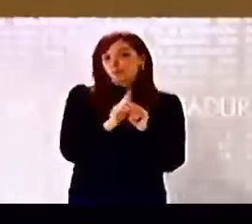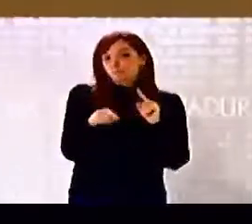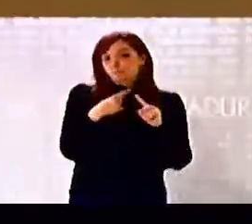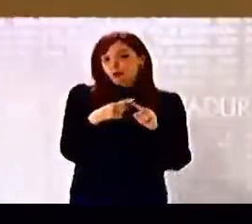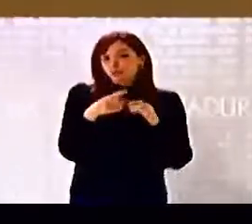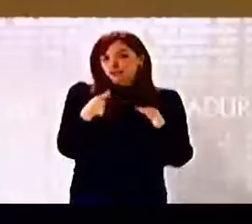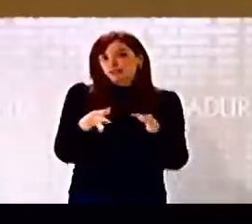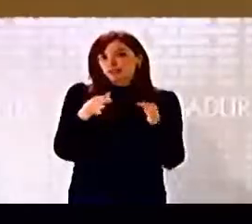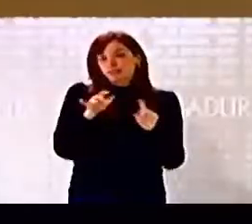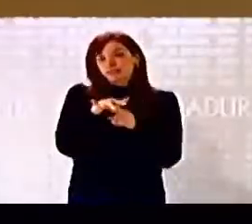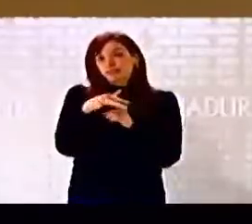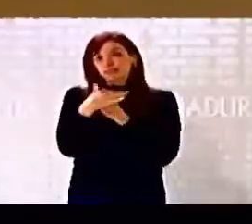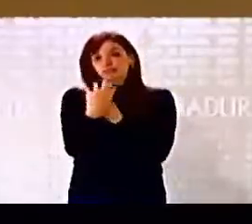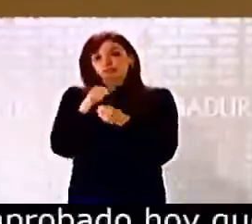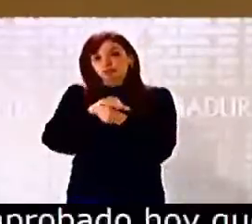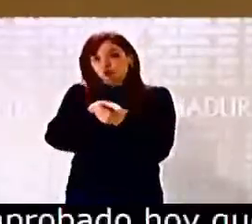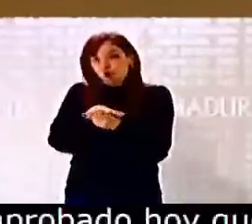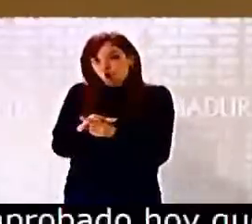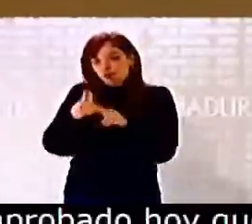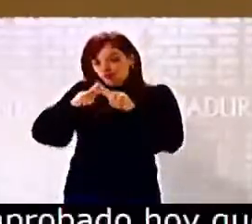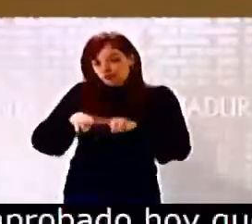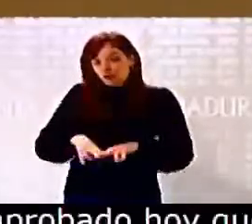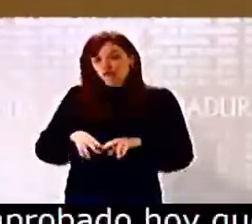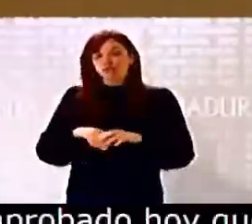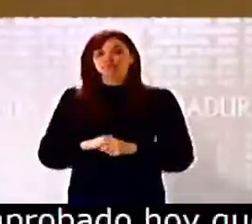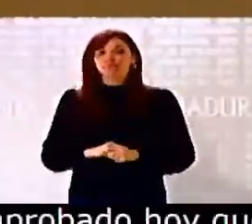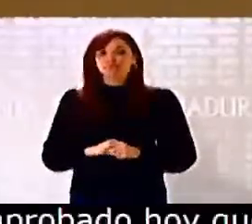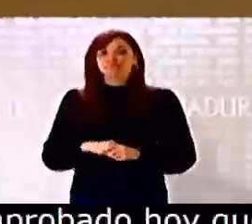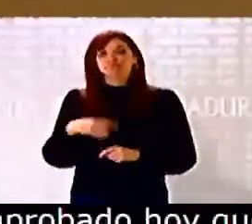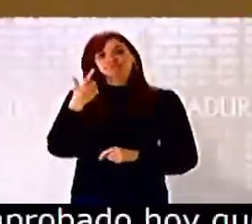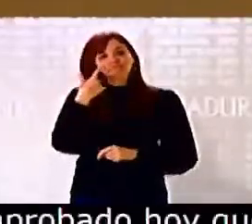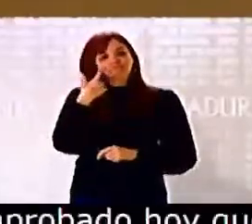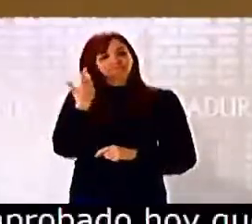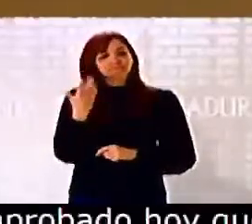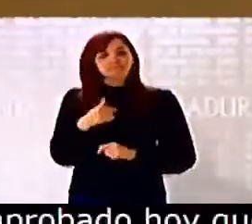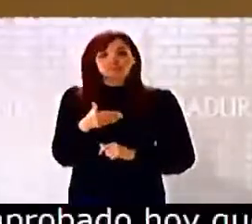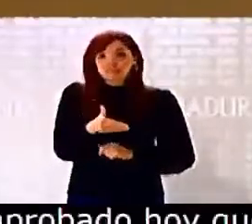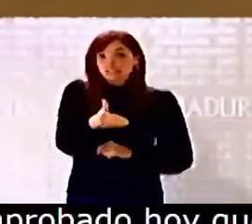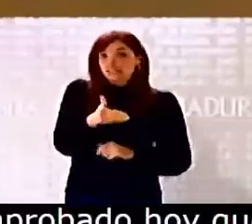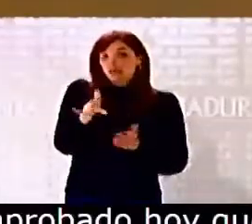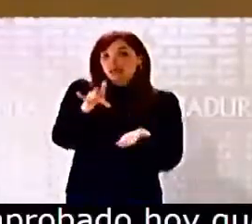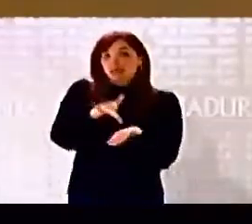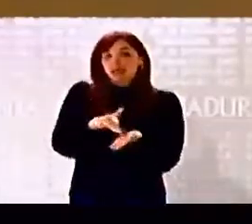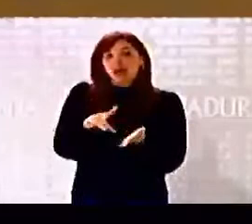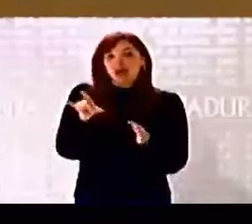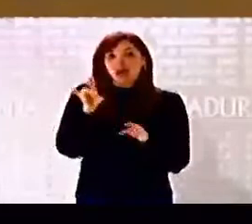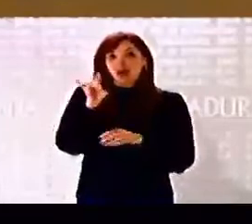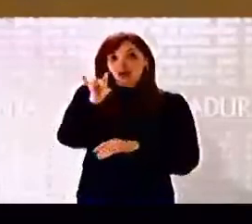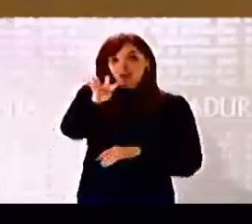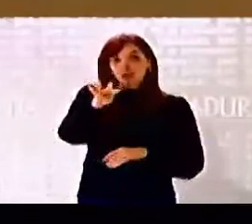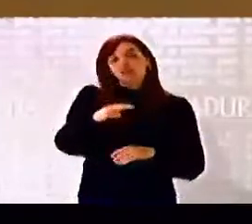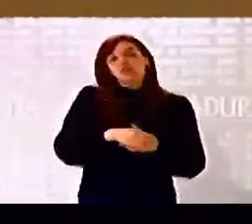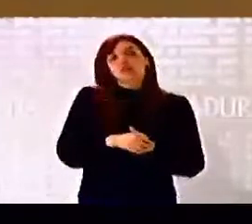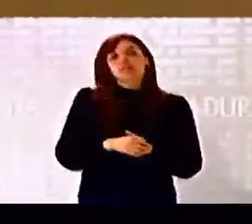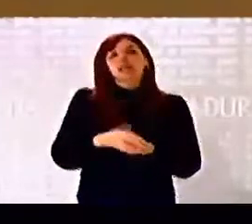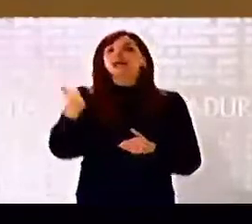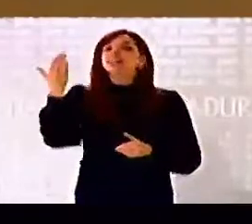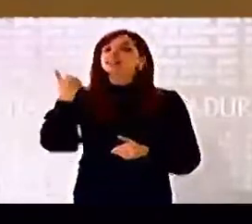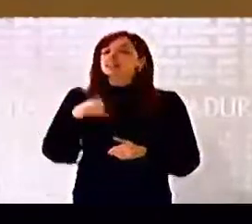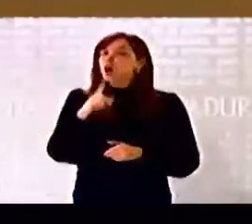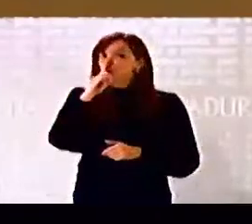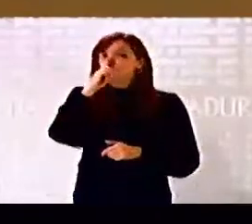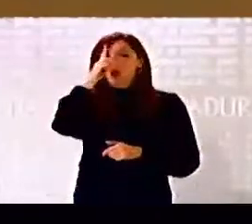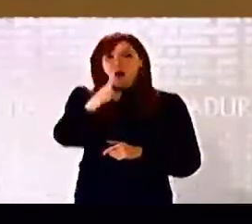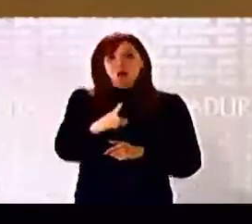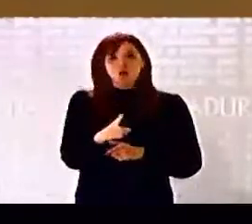la situación COVID. Miren, el próximo día 14 se cumplirá un año